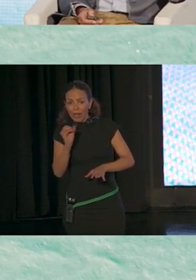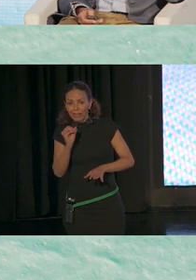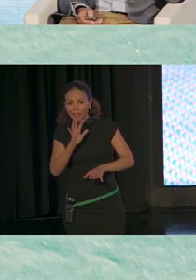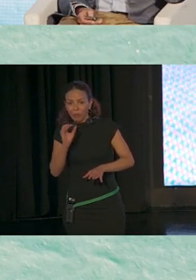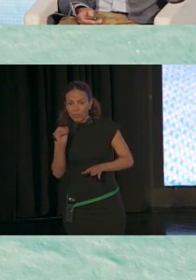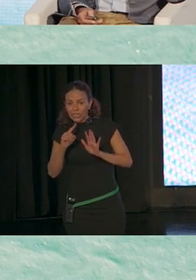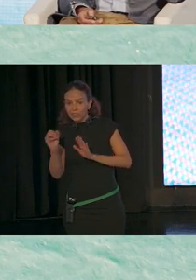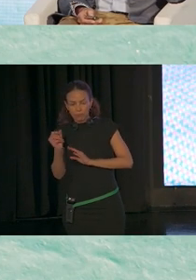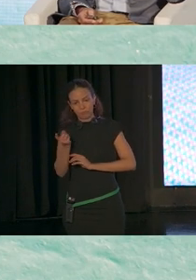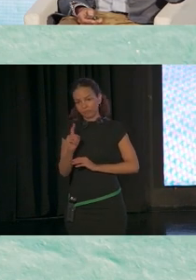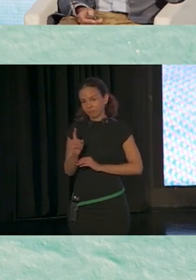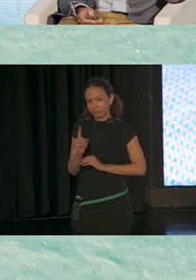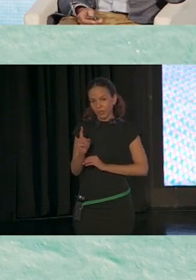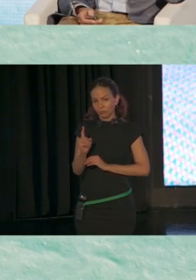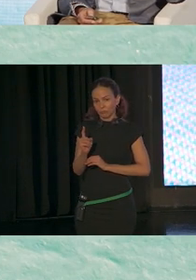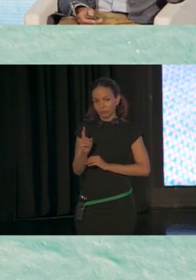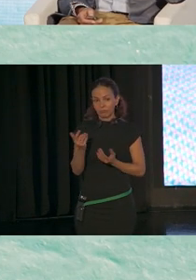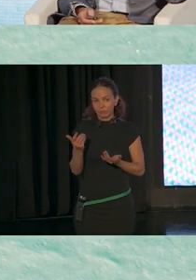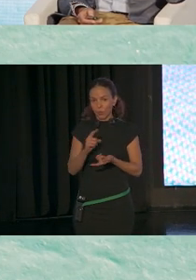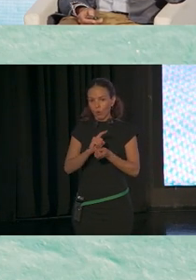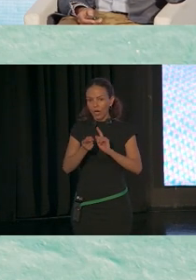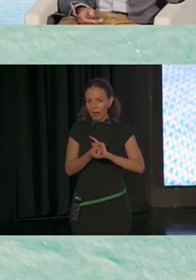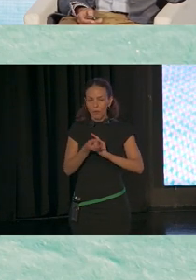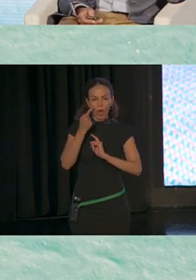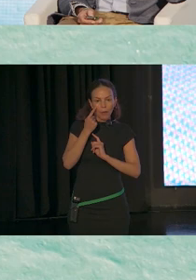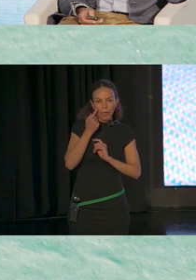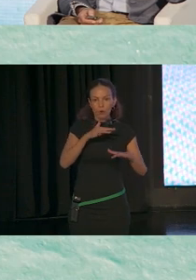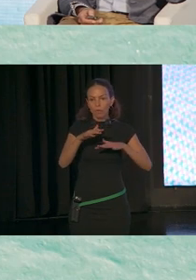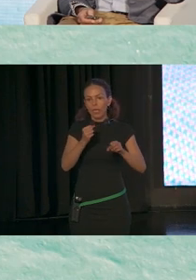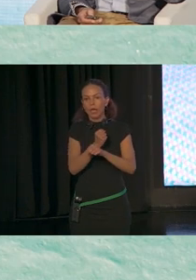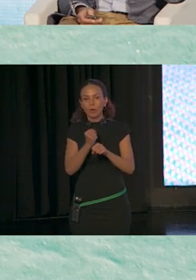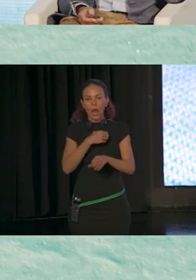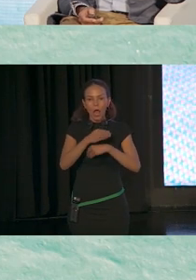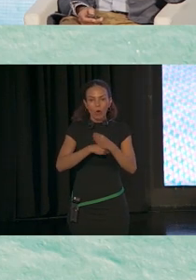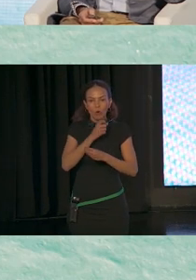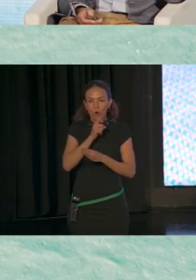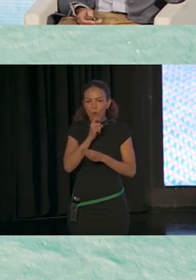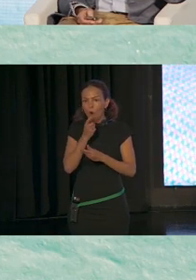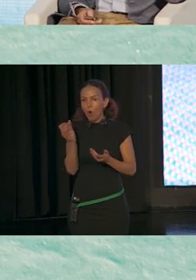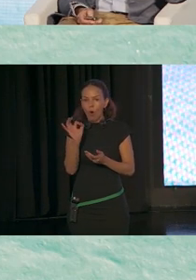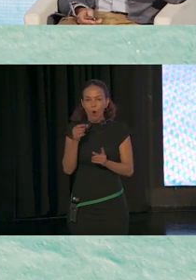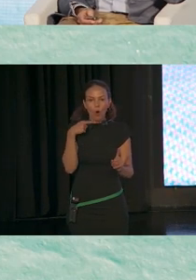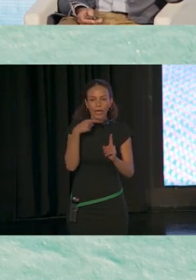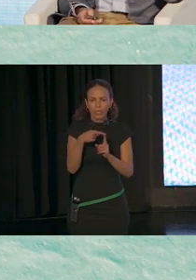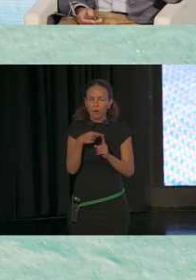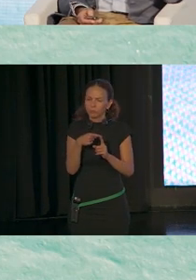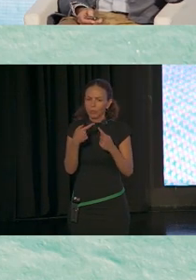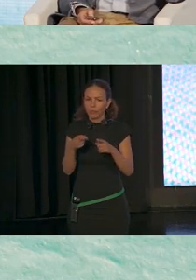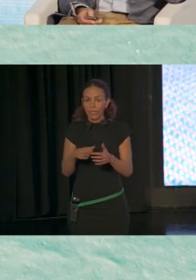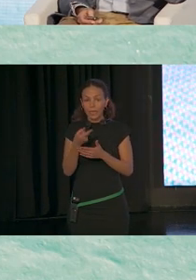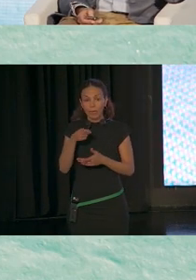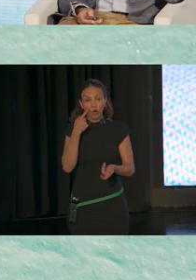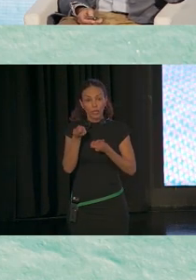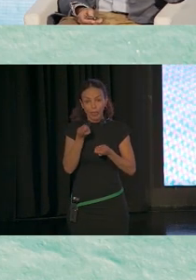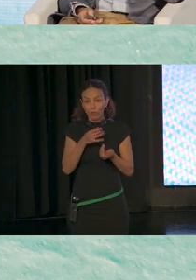Hay un cambio importante a la hora de abordar la movilidad laboral y las aspiraciones que tienen. La coordinación entre